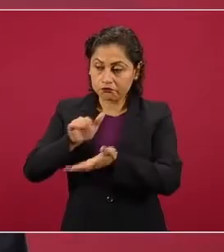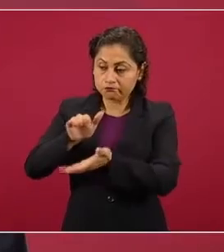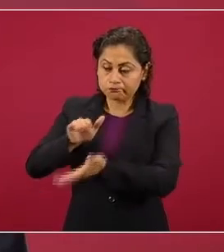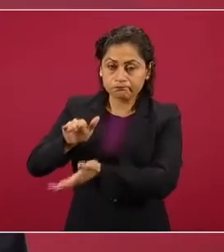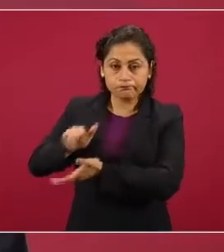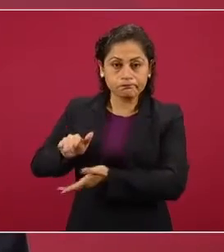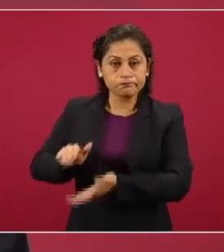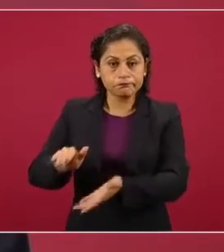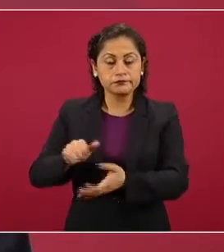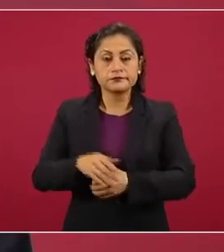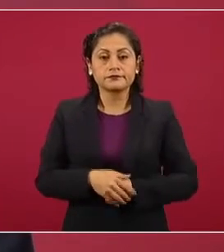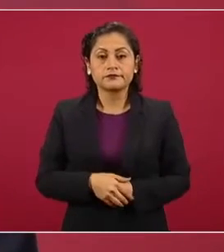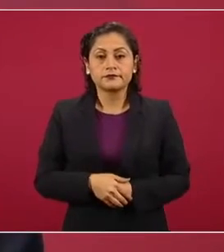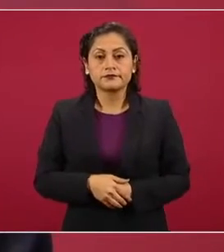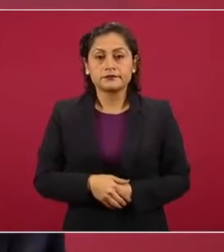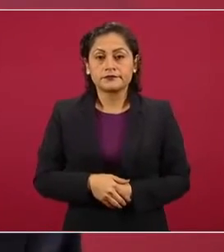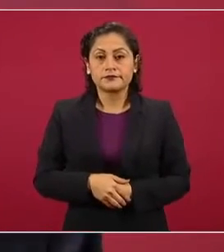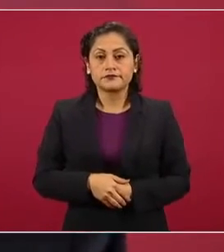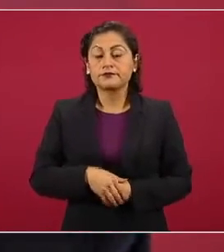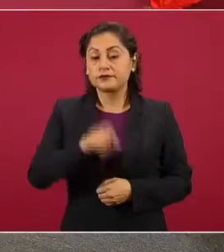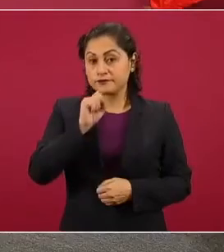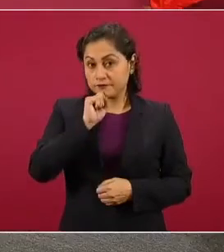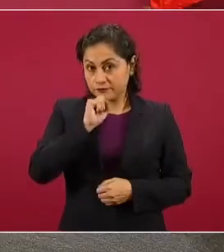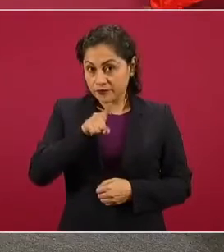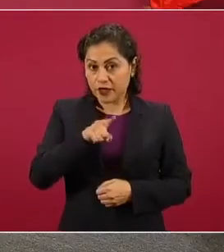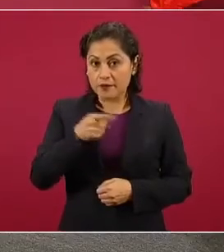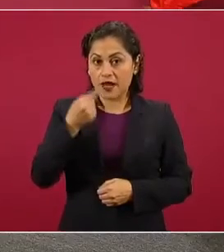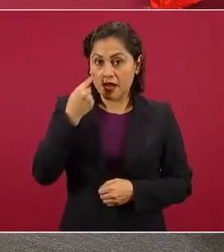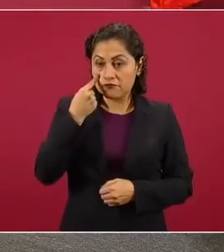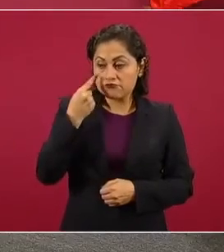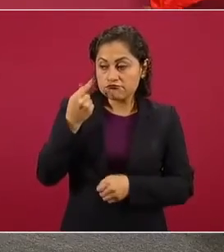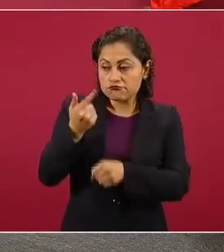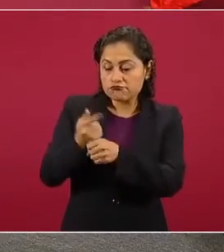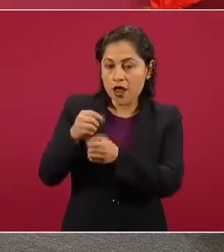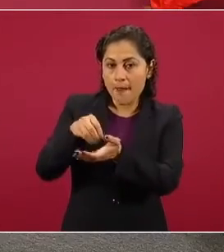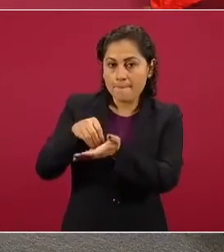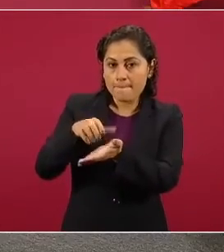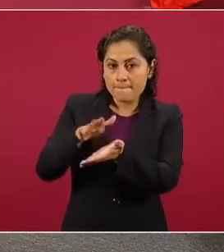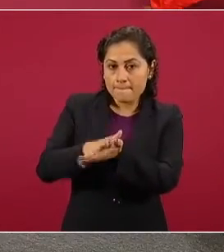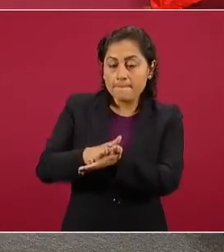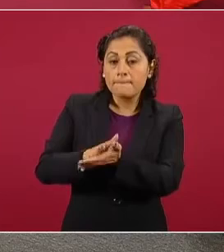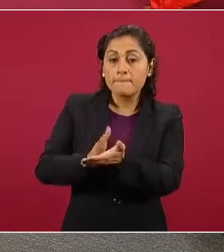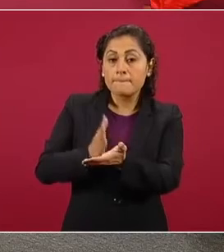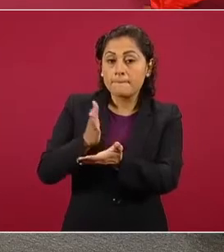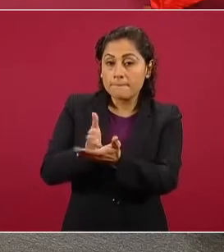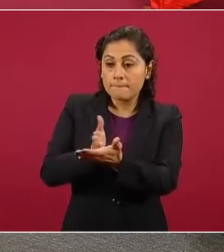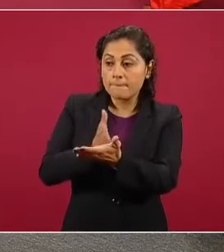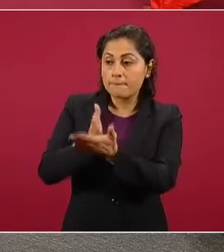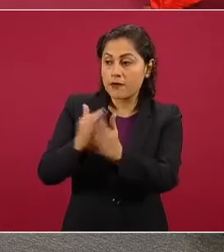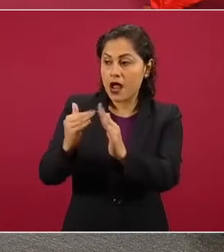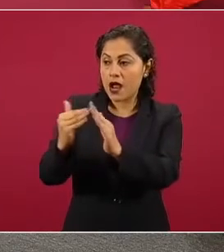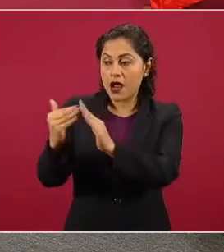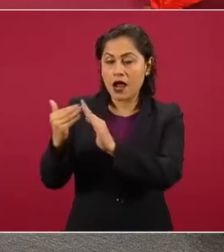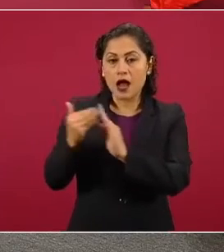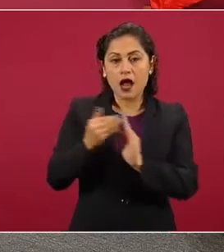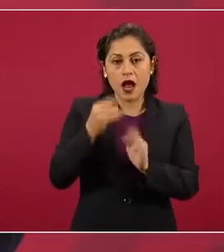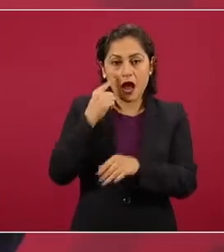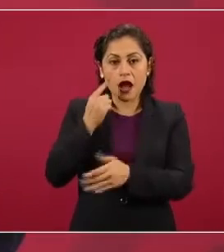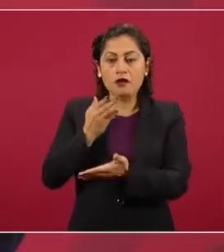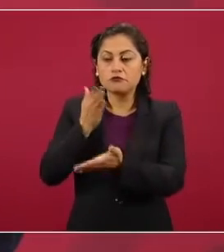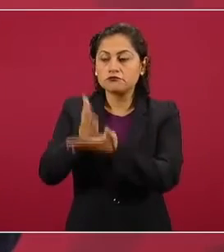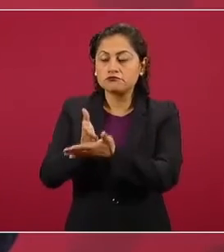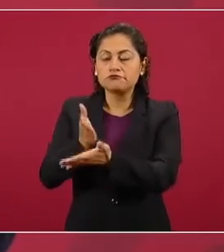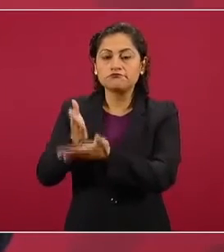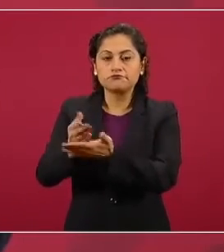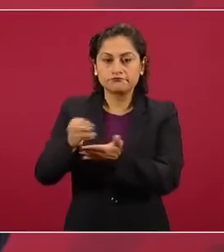les está censando casa por casa, porque van a recibir un